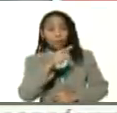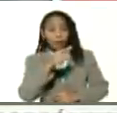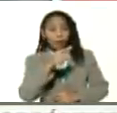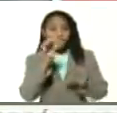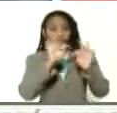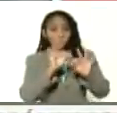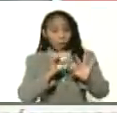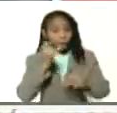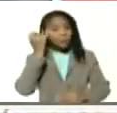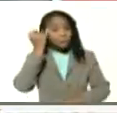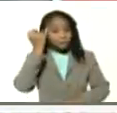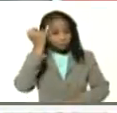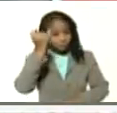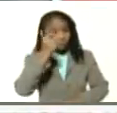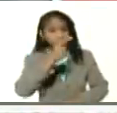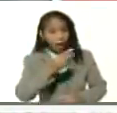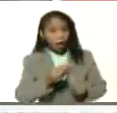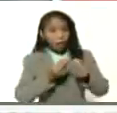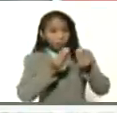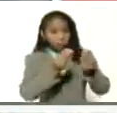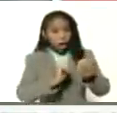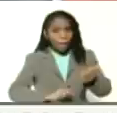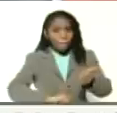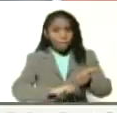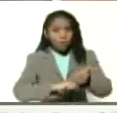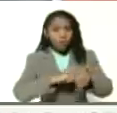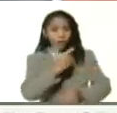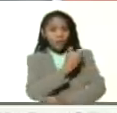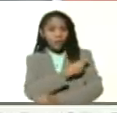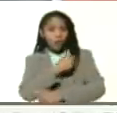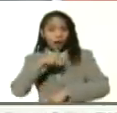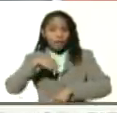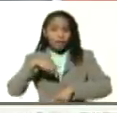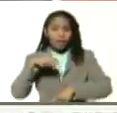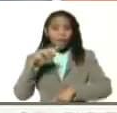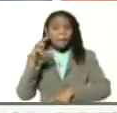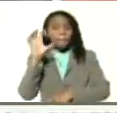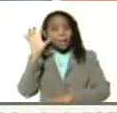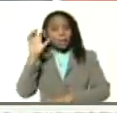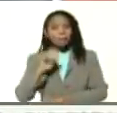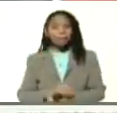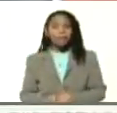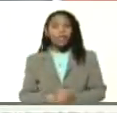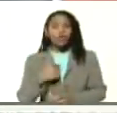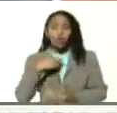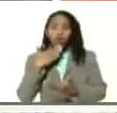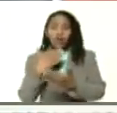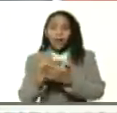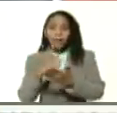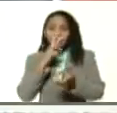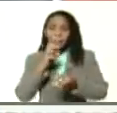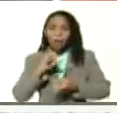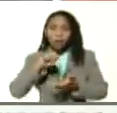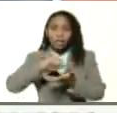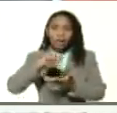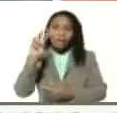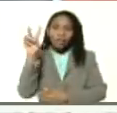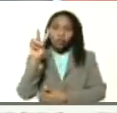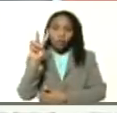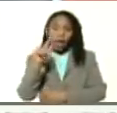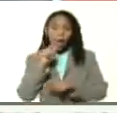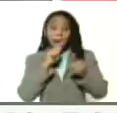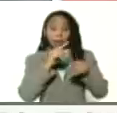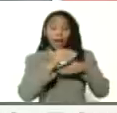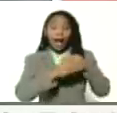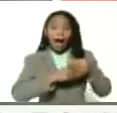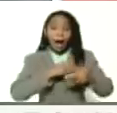idóneo para la provisión de vacunas en nuestro país. Yo quiero agradecer al Banco Central de Venezuela porque también ha